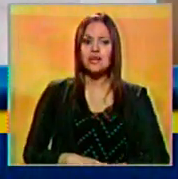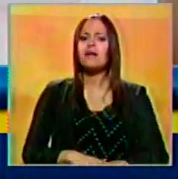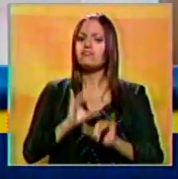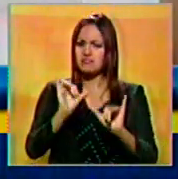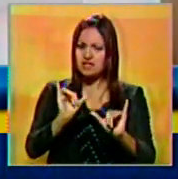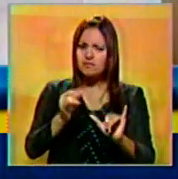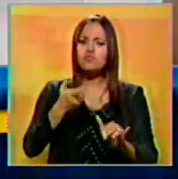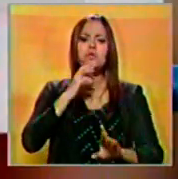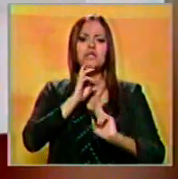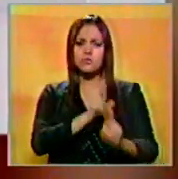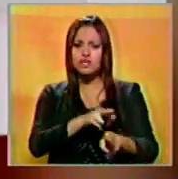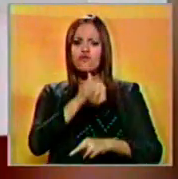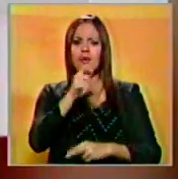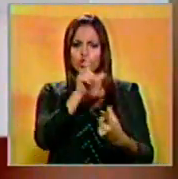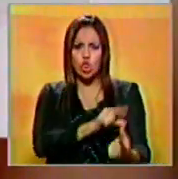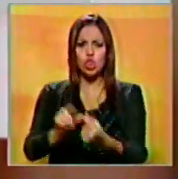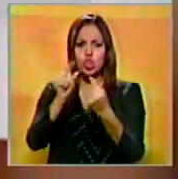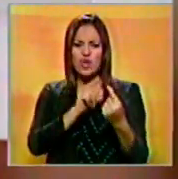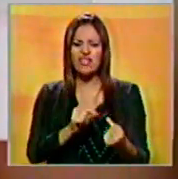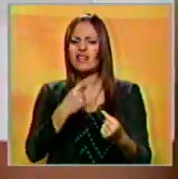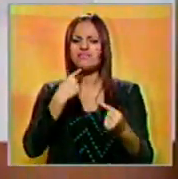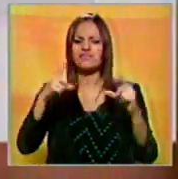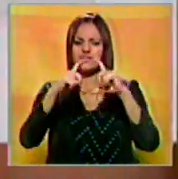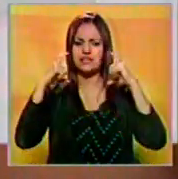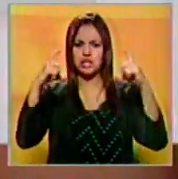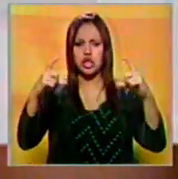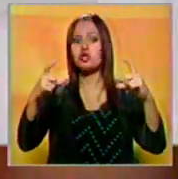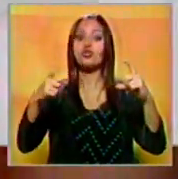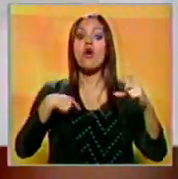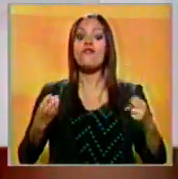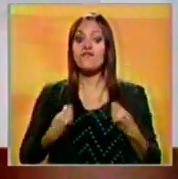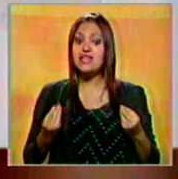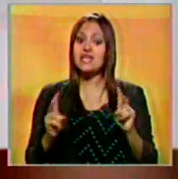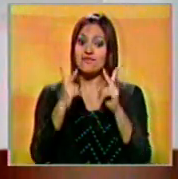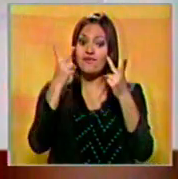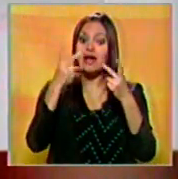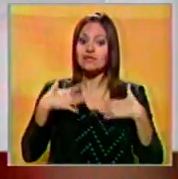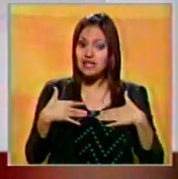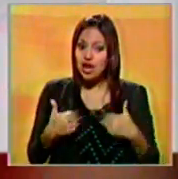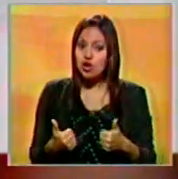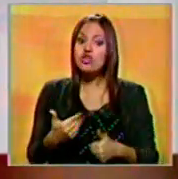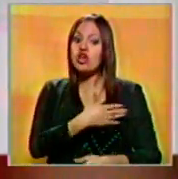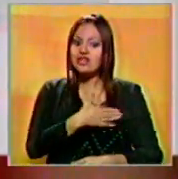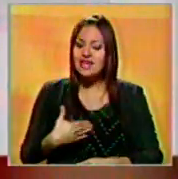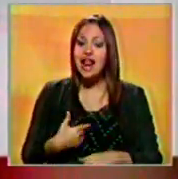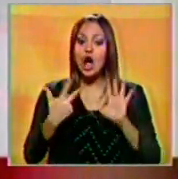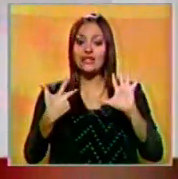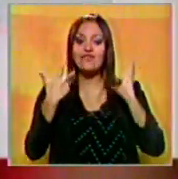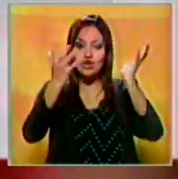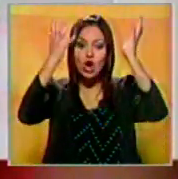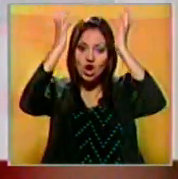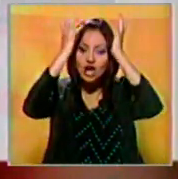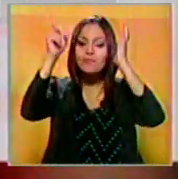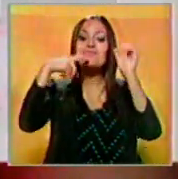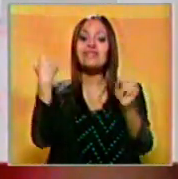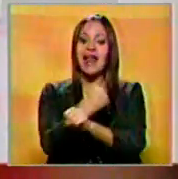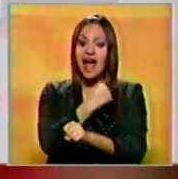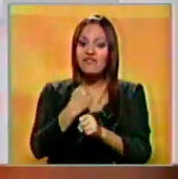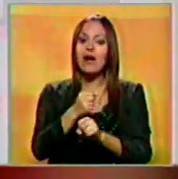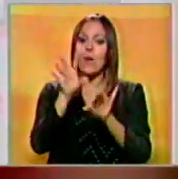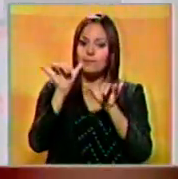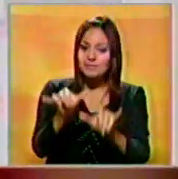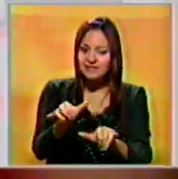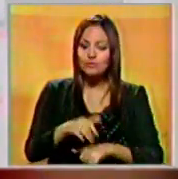publicó en su cuenta en Twitter lo siguiente: estoy viva, sana, con ganas de traernos esa octava corona y trabajando para